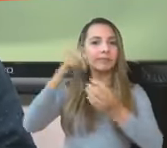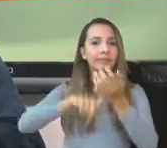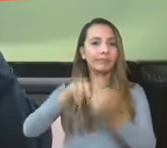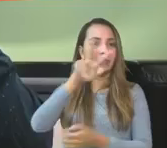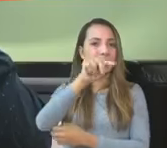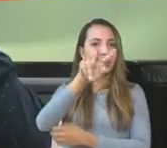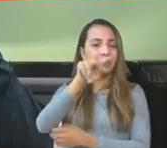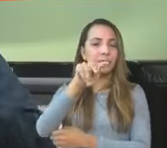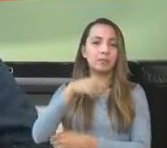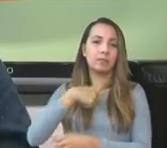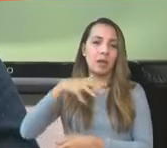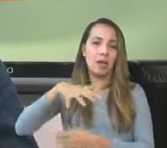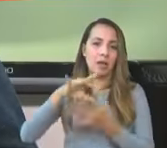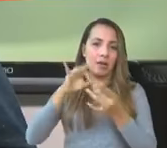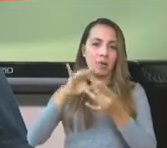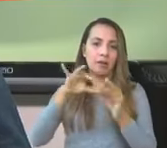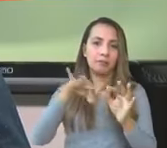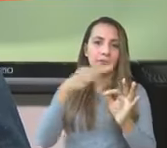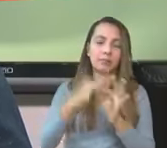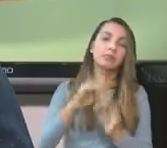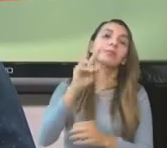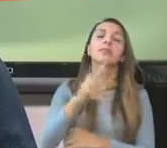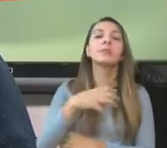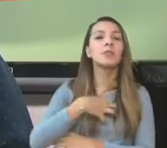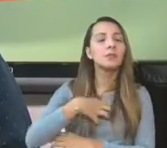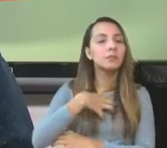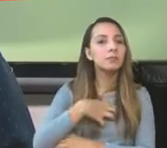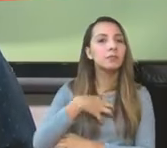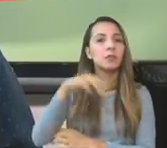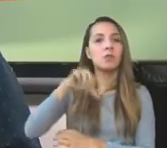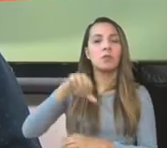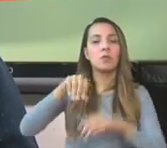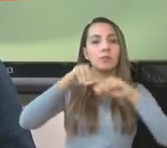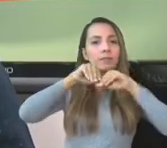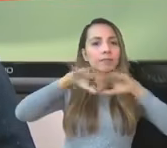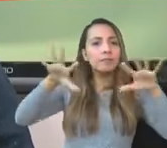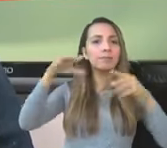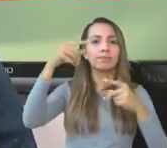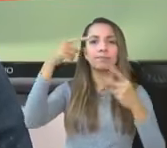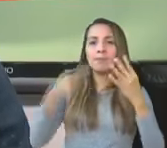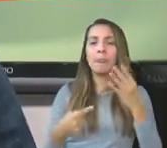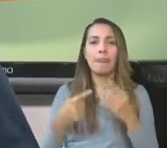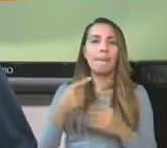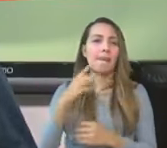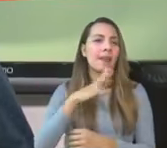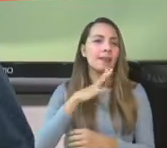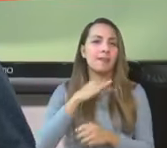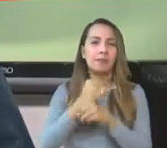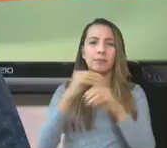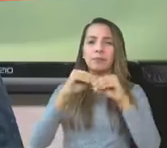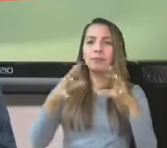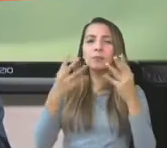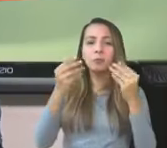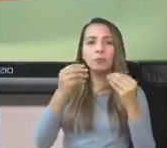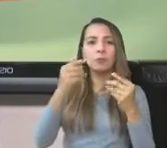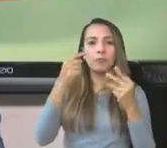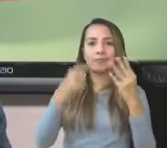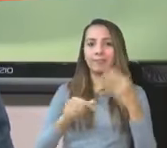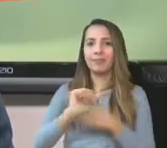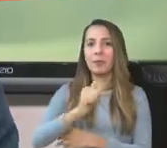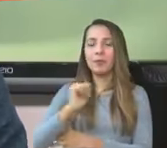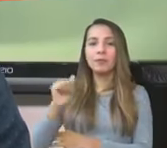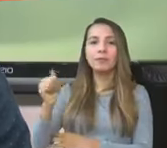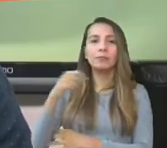comenté. Y contentos, un programa que lo vamos a realizar, lo vamos a presentar porque hay mucha información que